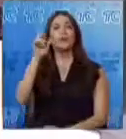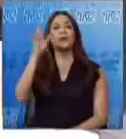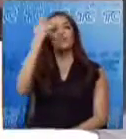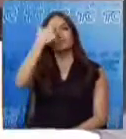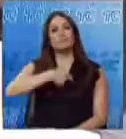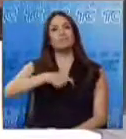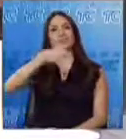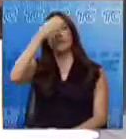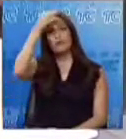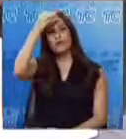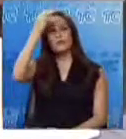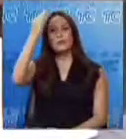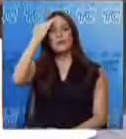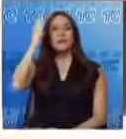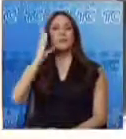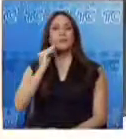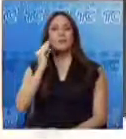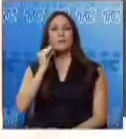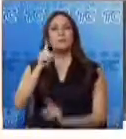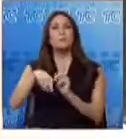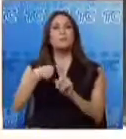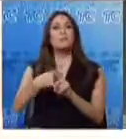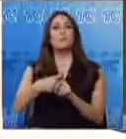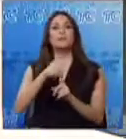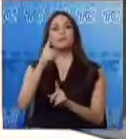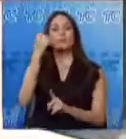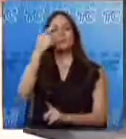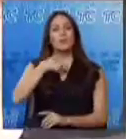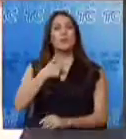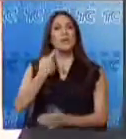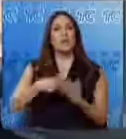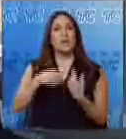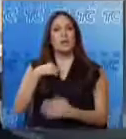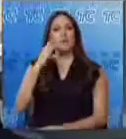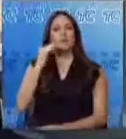conocimiento. También regula temas referentes al bioconocimiento y a la